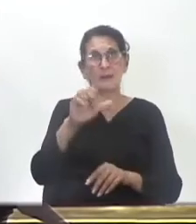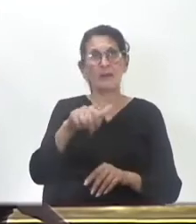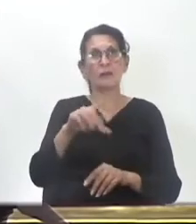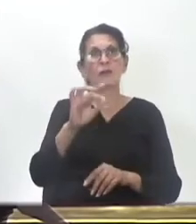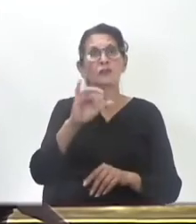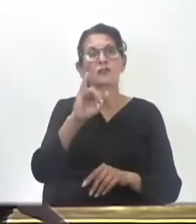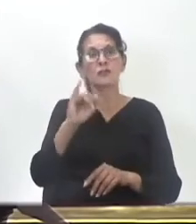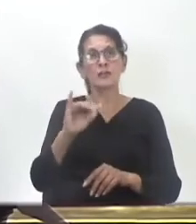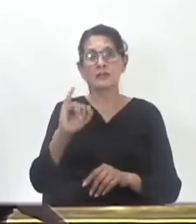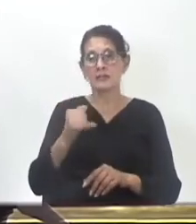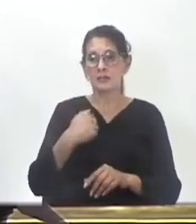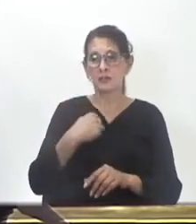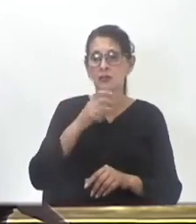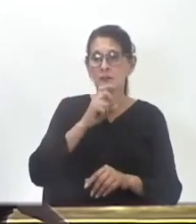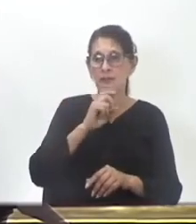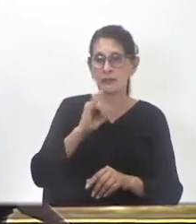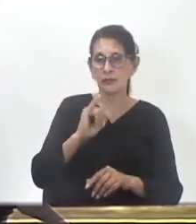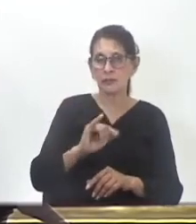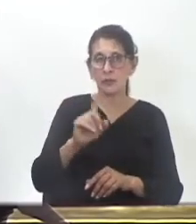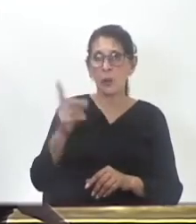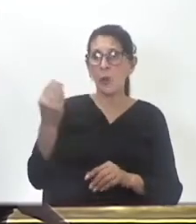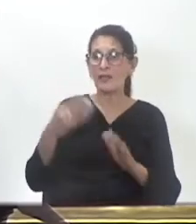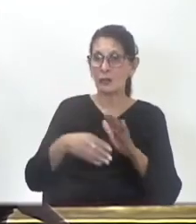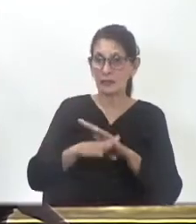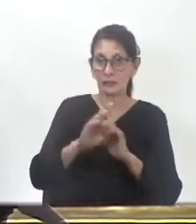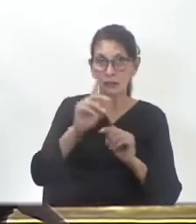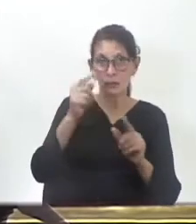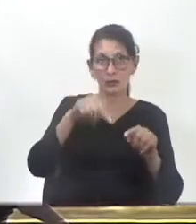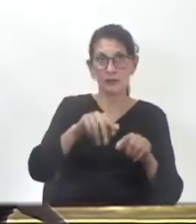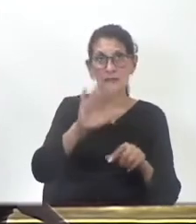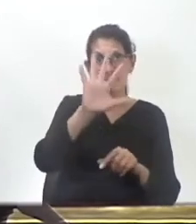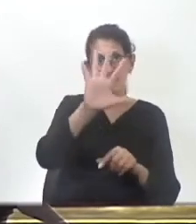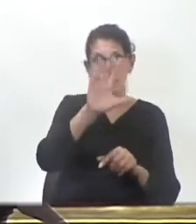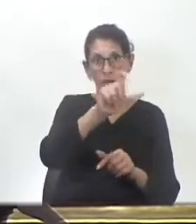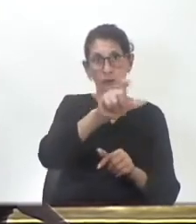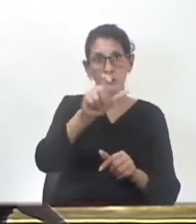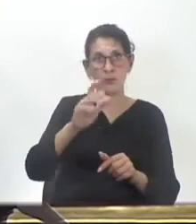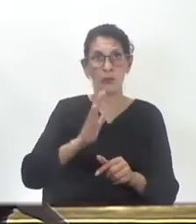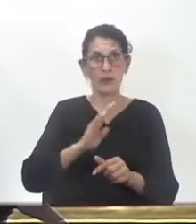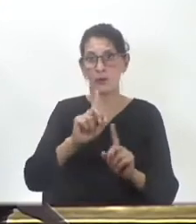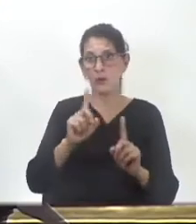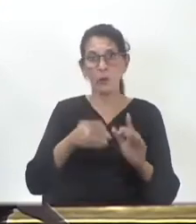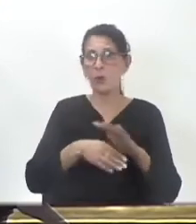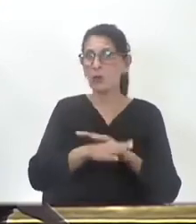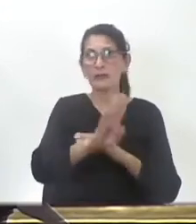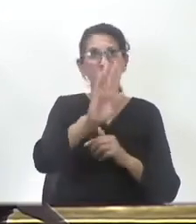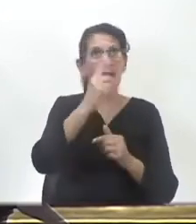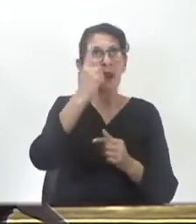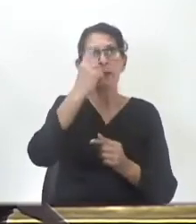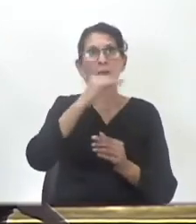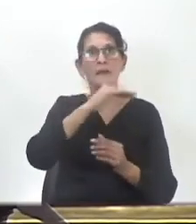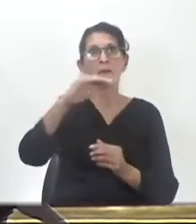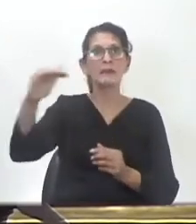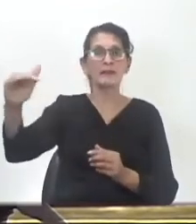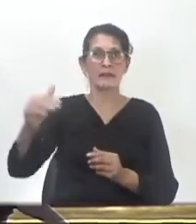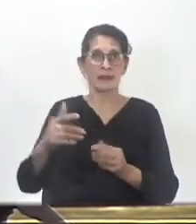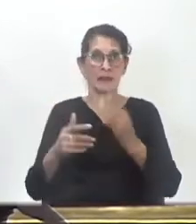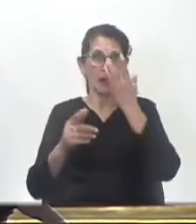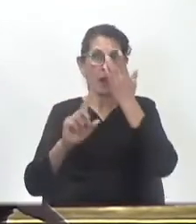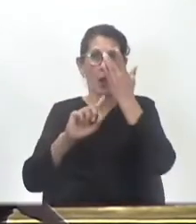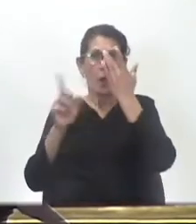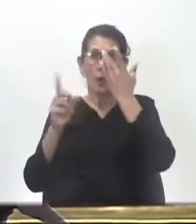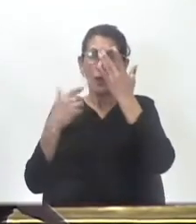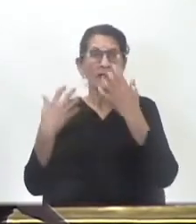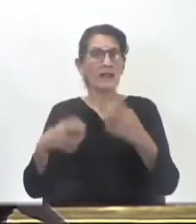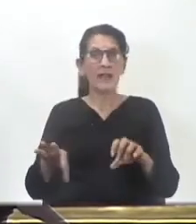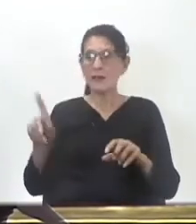corrija si voy a mentir en lo que voy a decir. Mendoza, cuando ingresó y fue a la unidad 5 de mujeres, no pudo entrar al primer piso. Las privadas de libertad no dejaron al director